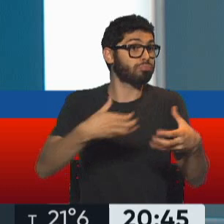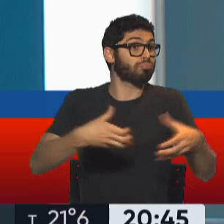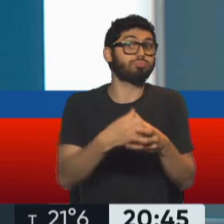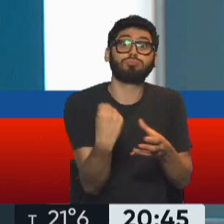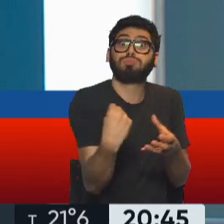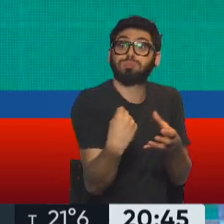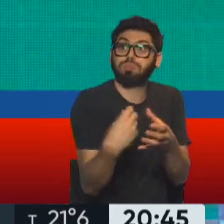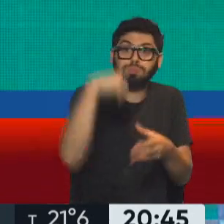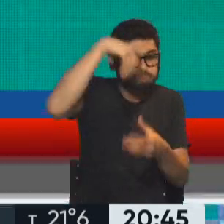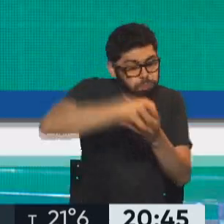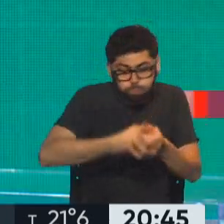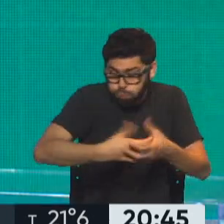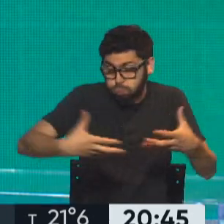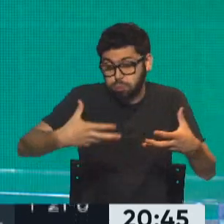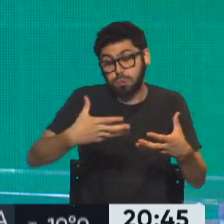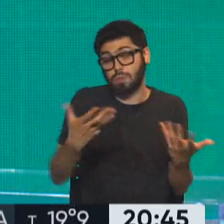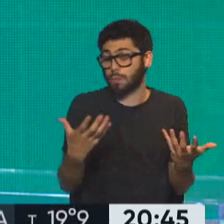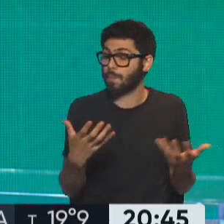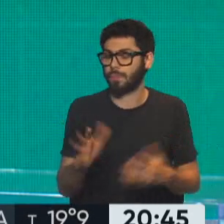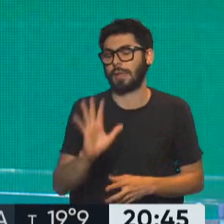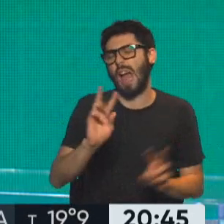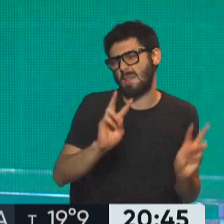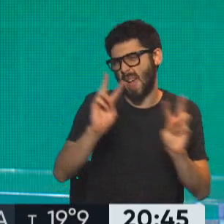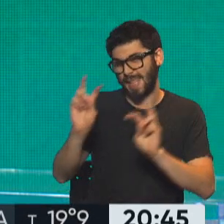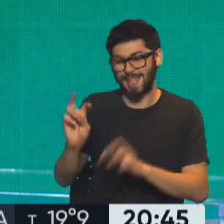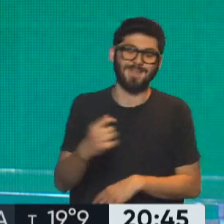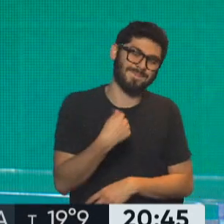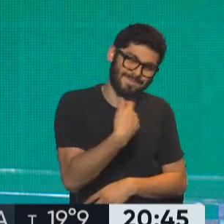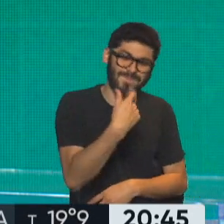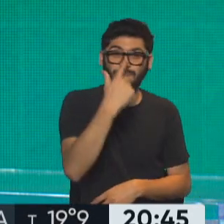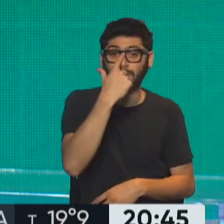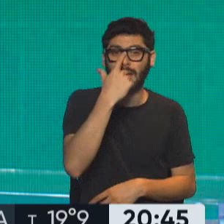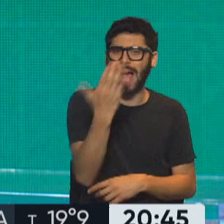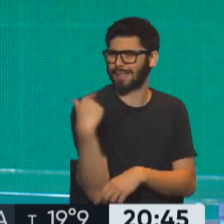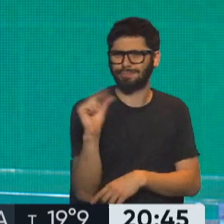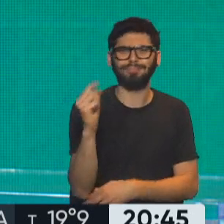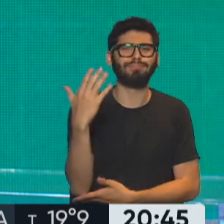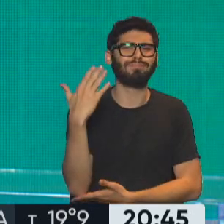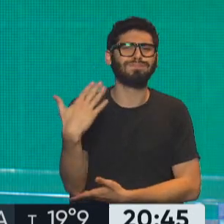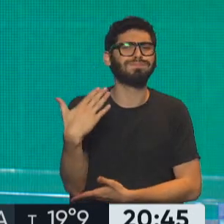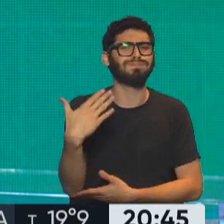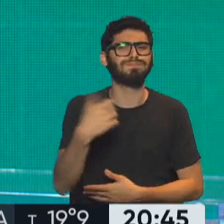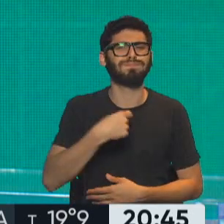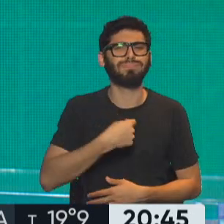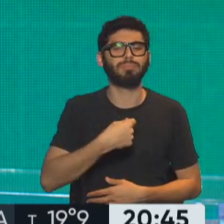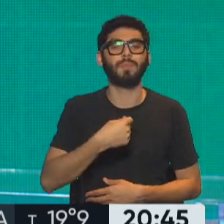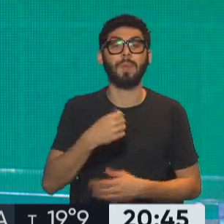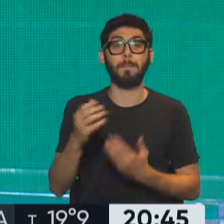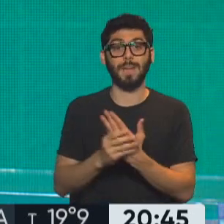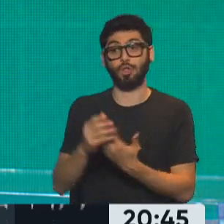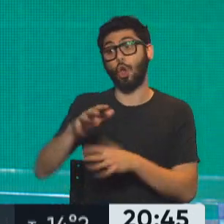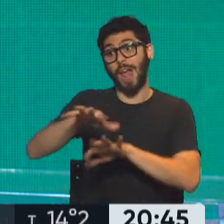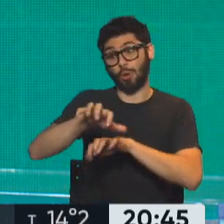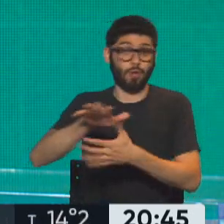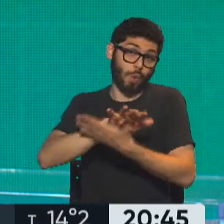verdad. Vamos a cambiar de tema. Hay otro tema muy interesante. Hubo una conferencia de prensa hace instantes donde el ministro de Agricultura,